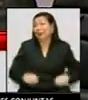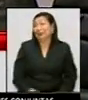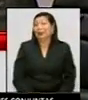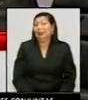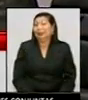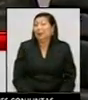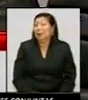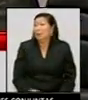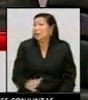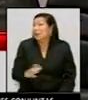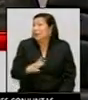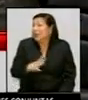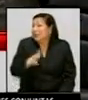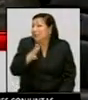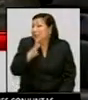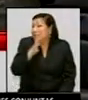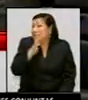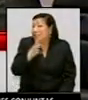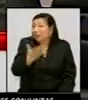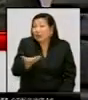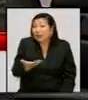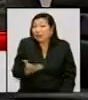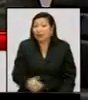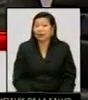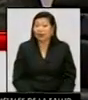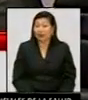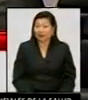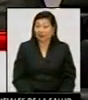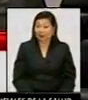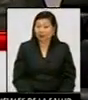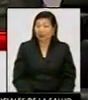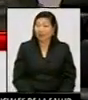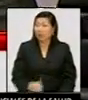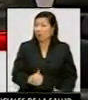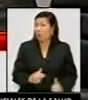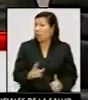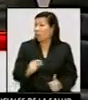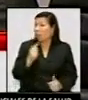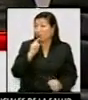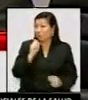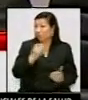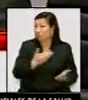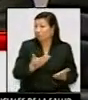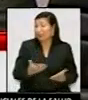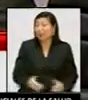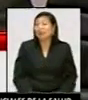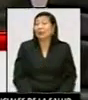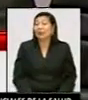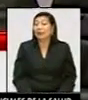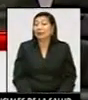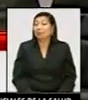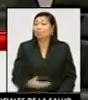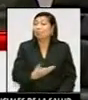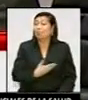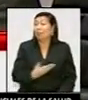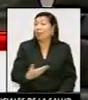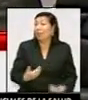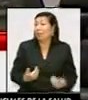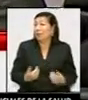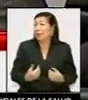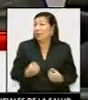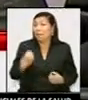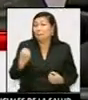Pero yo no sé qué tanta la fuerza tiene los señores que de las cuales que no han sido invitados, han sido enviados por el Ejecutivo, tengan tanta